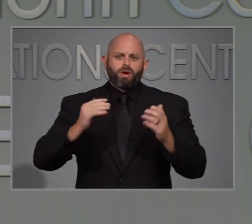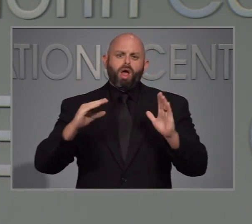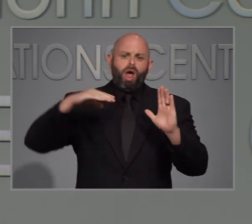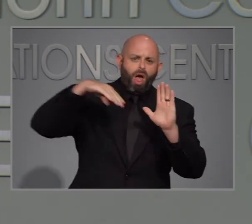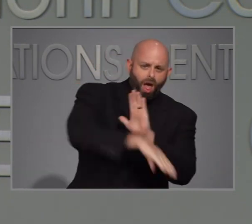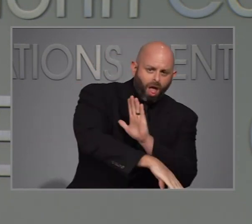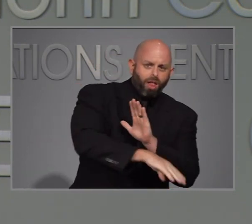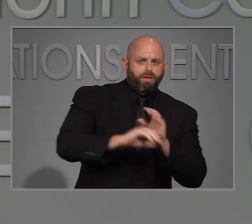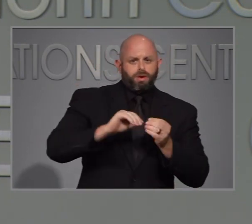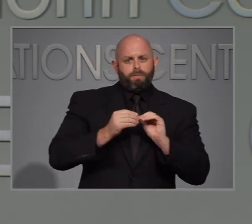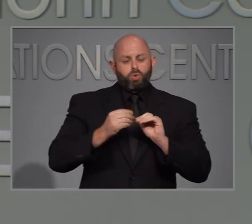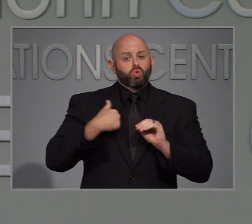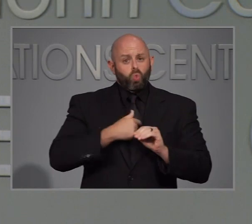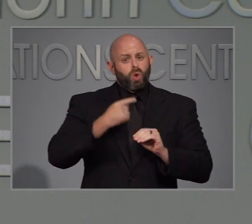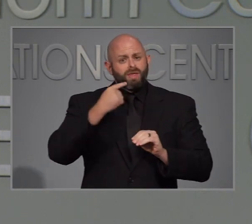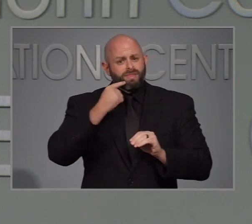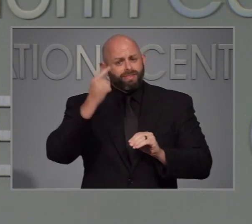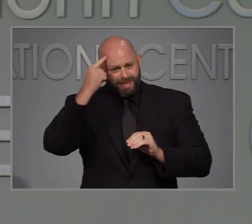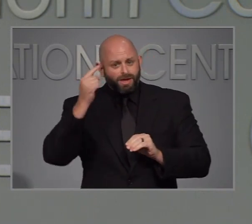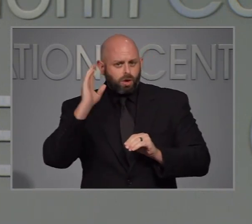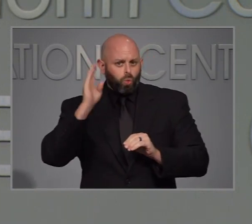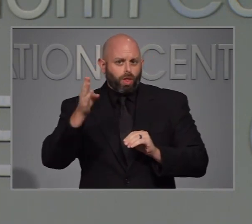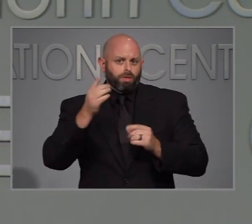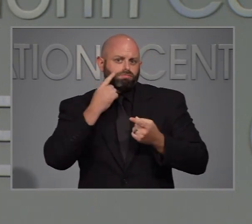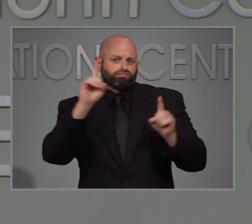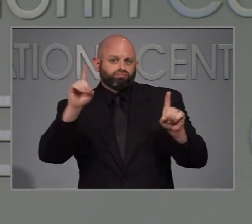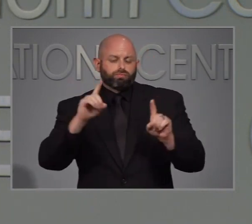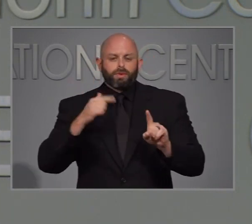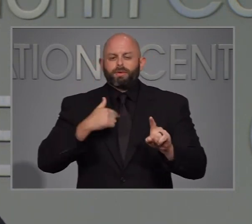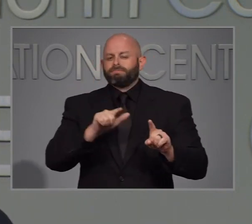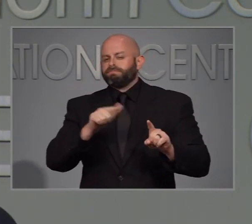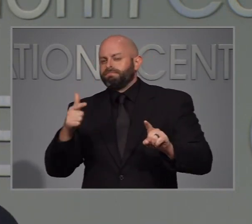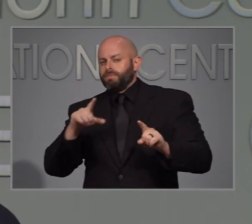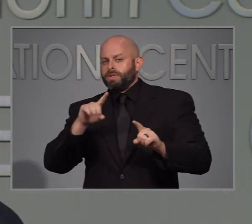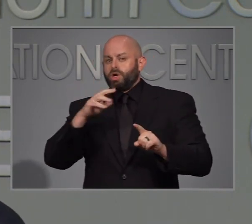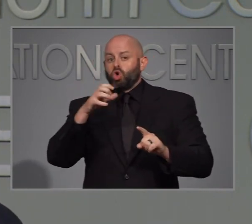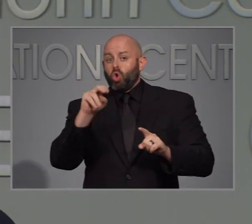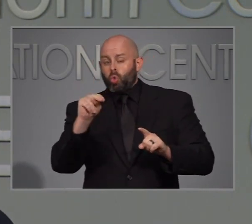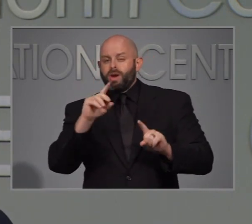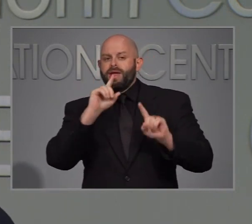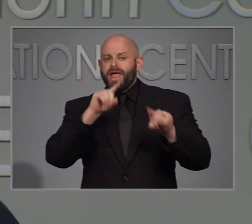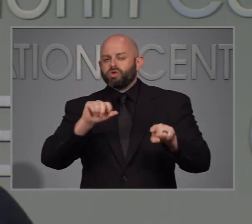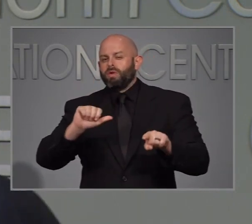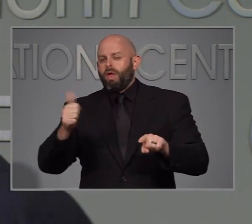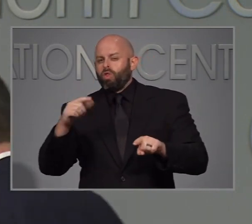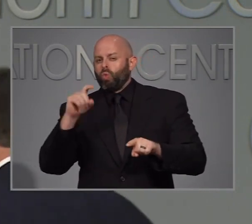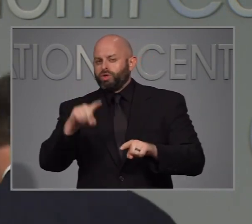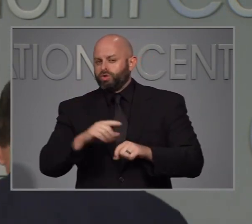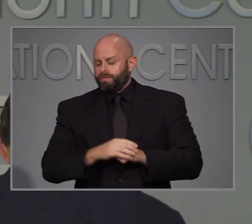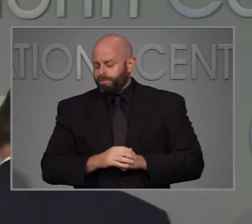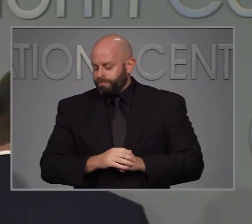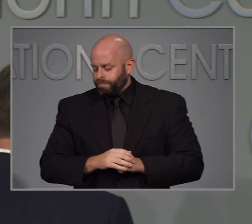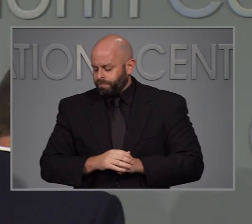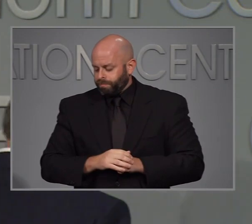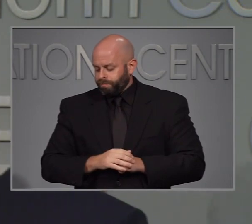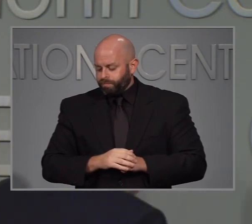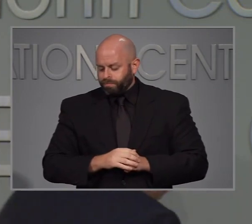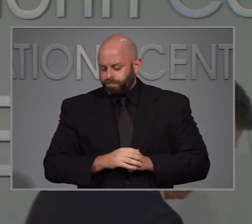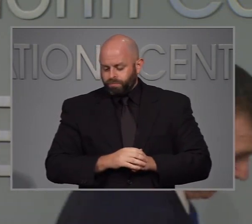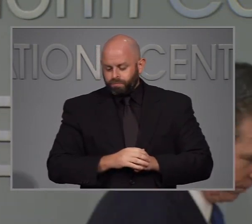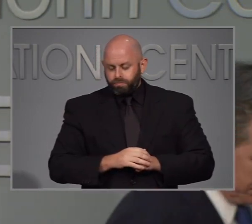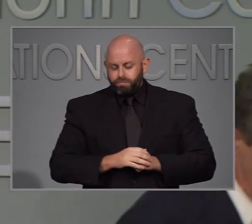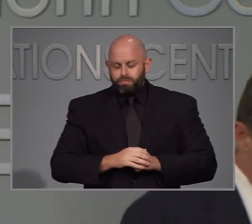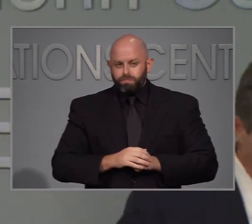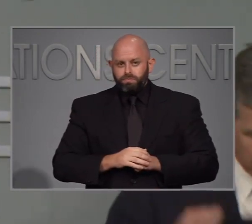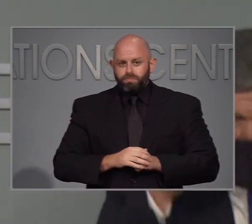para realmente hacer una diferencia en las cifras. Le voy a ceder la palabra a la doctora Cohen para que responda la pregunta de